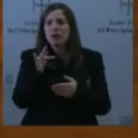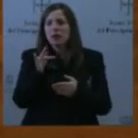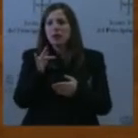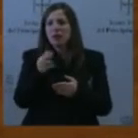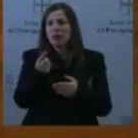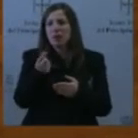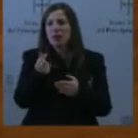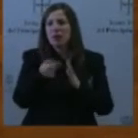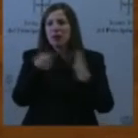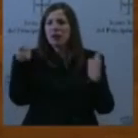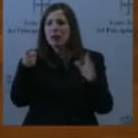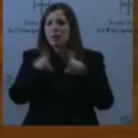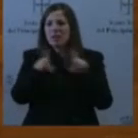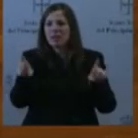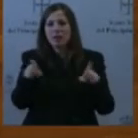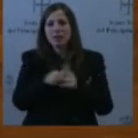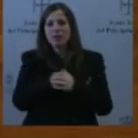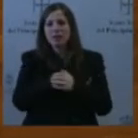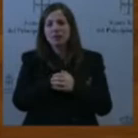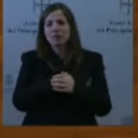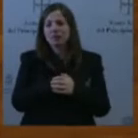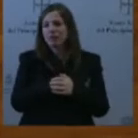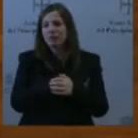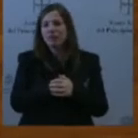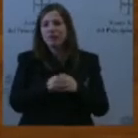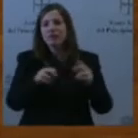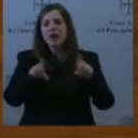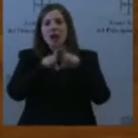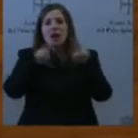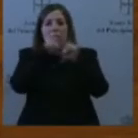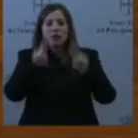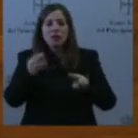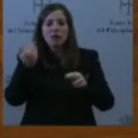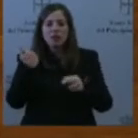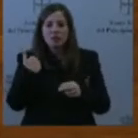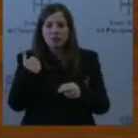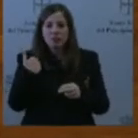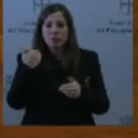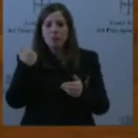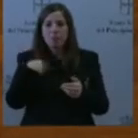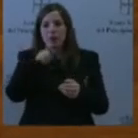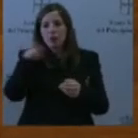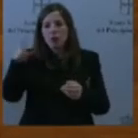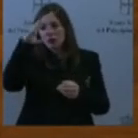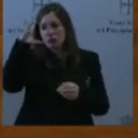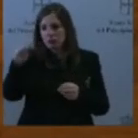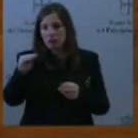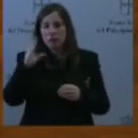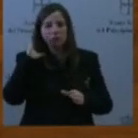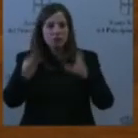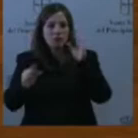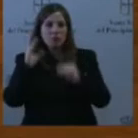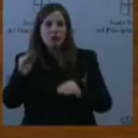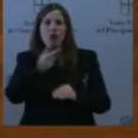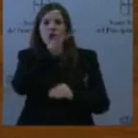En los últimos años, la multinacional ha sufrido ya una fuga de talento de más de 200 trabajadores y trabajadoras que, no